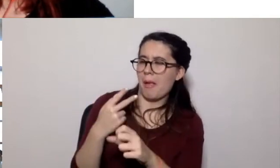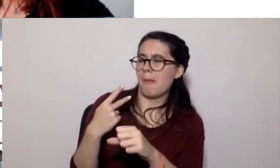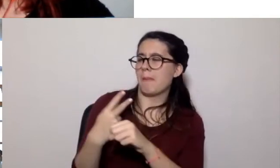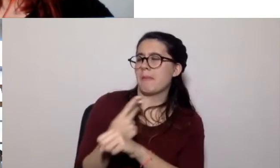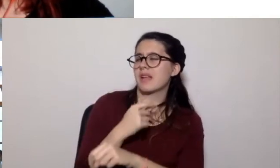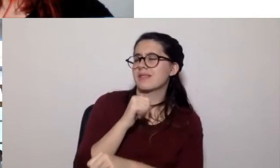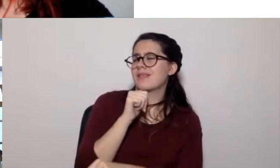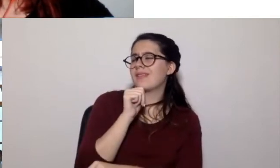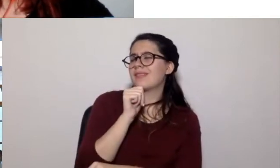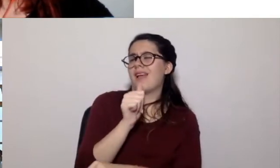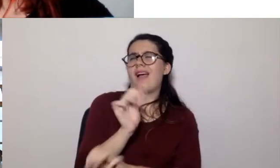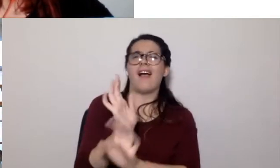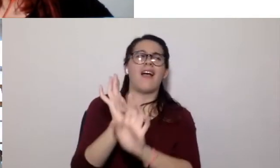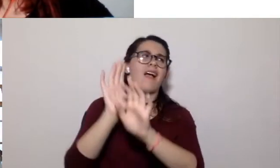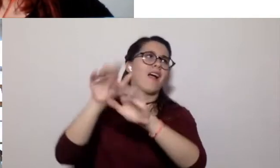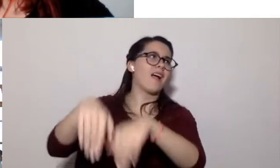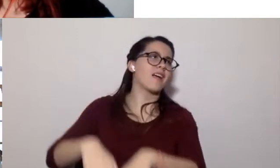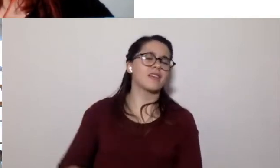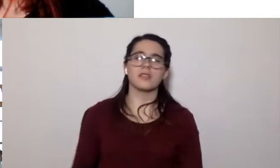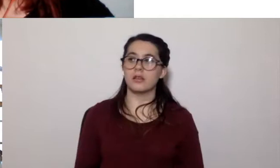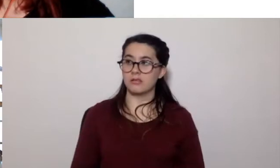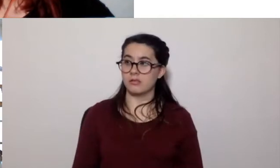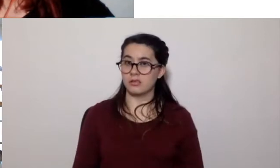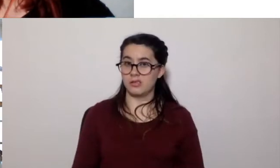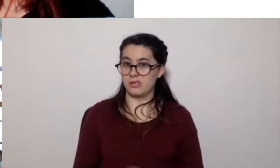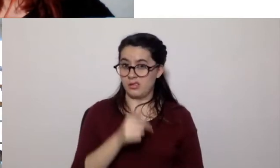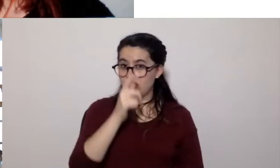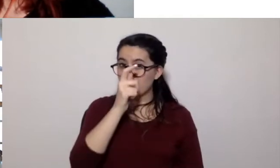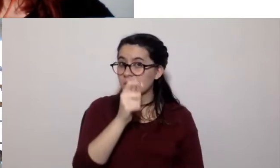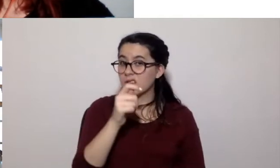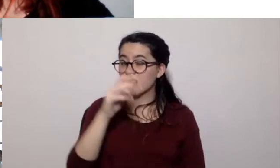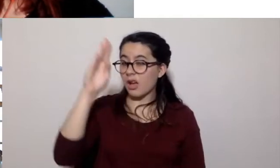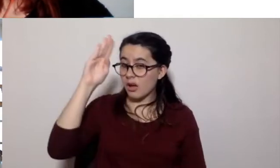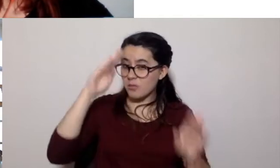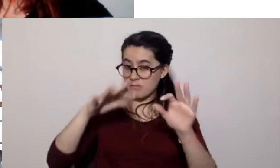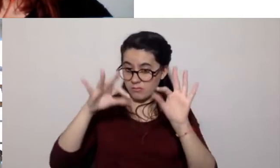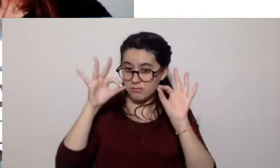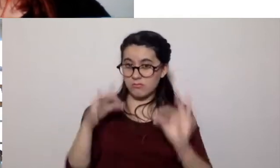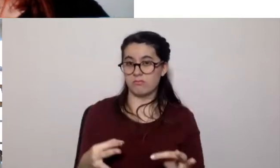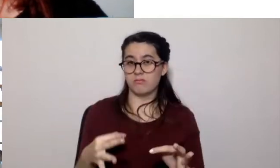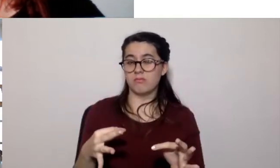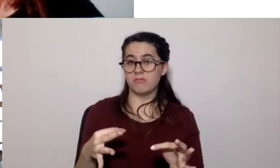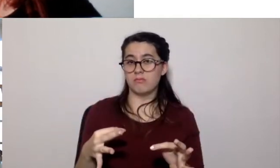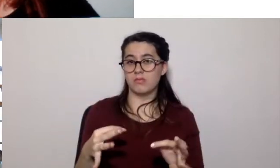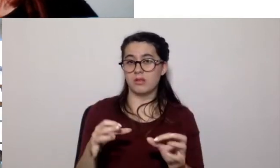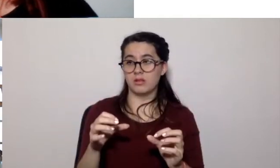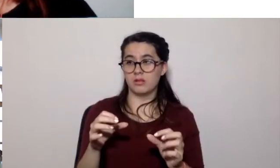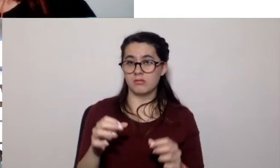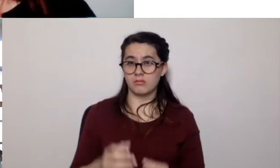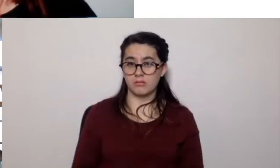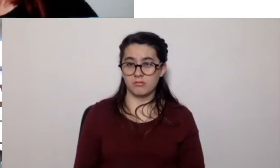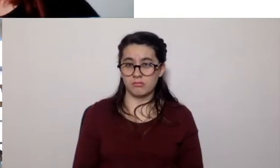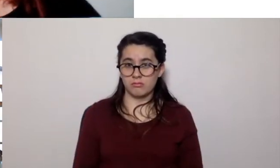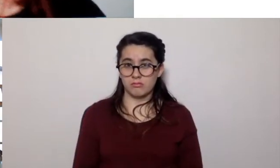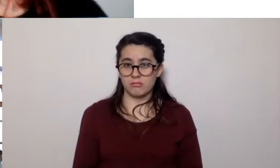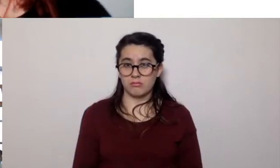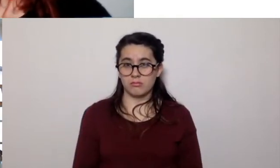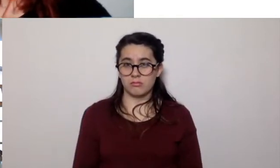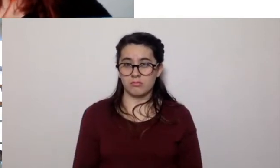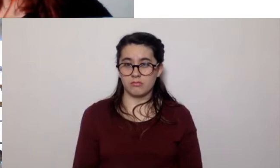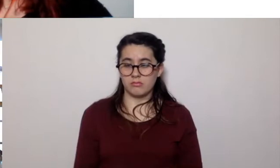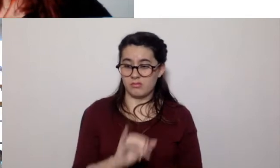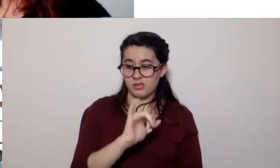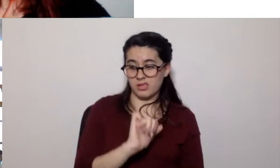¿Esos son pensamientos reales, 100% comprobables o no? ¿No?